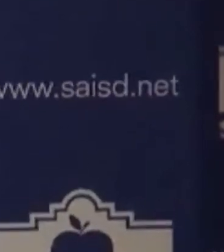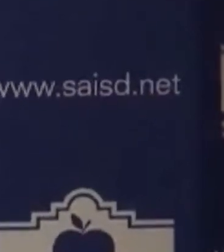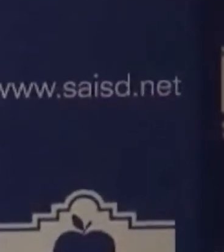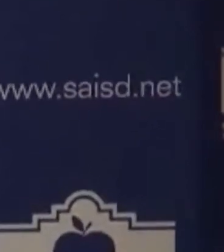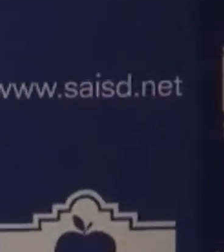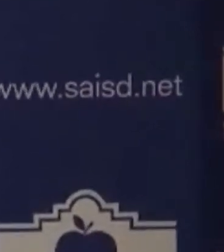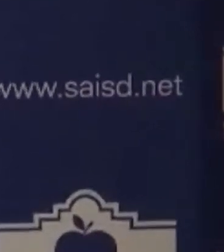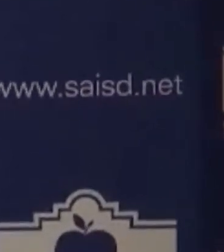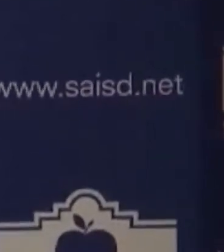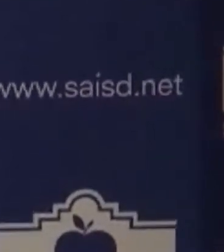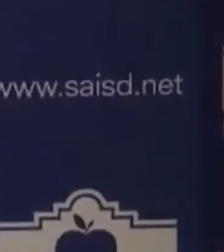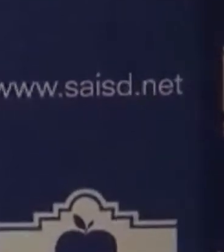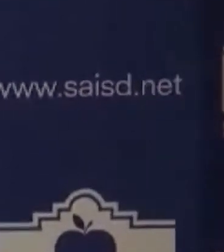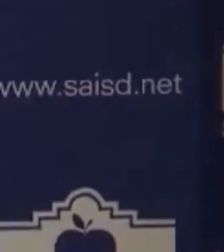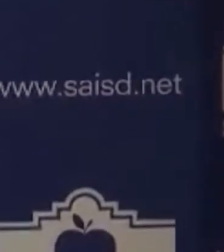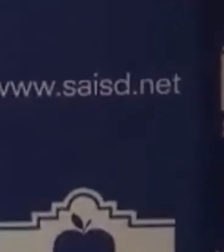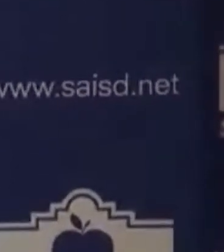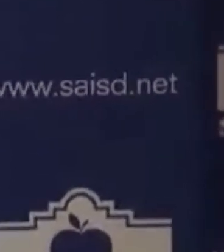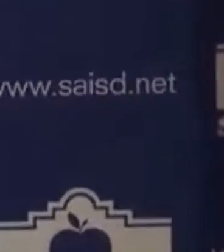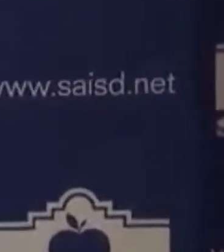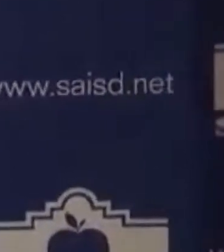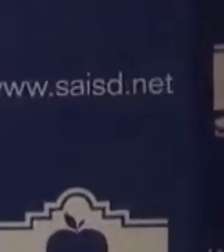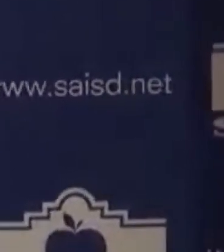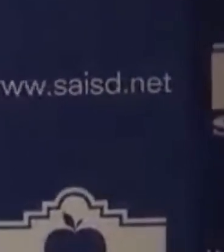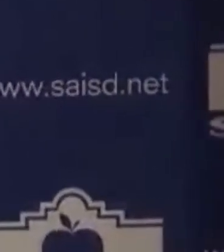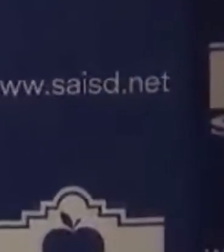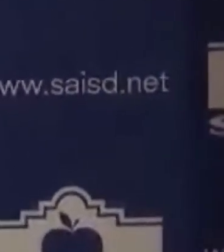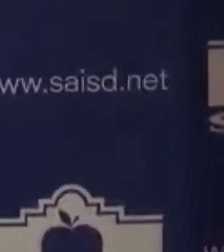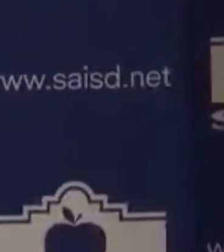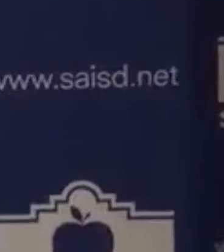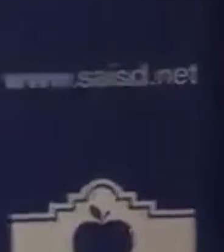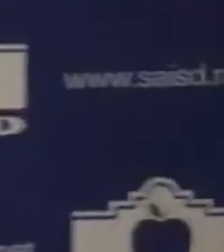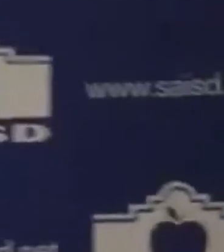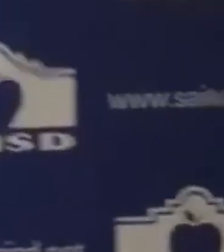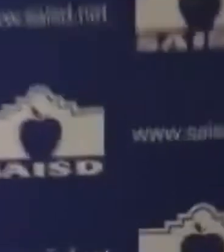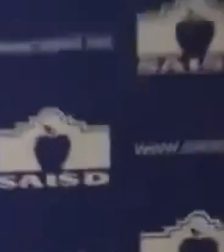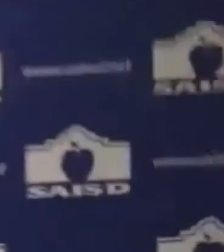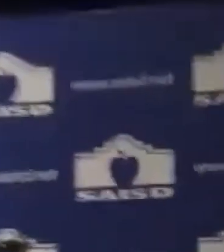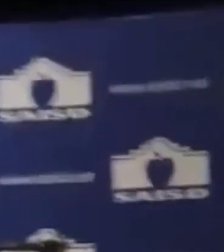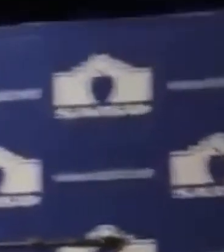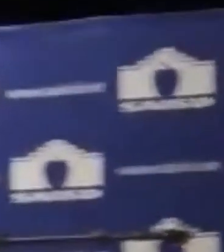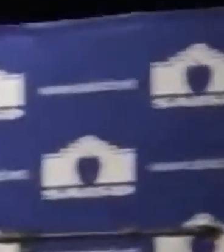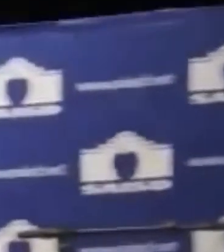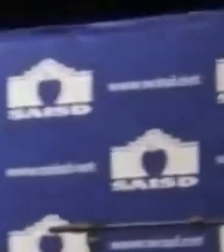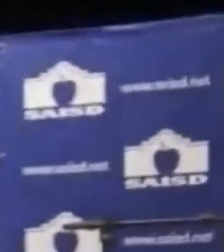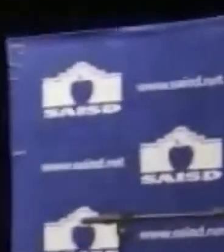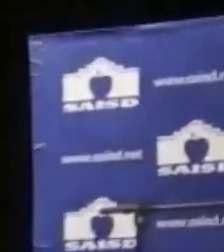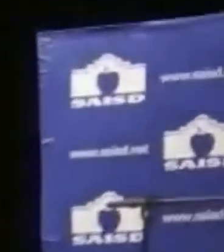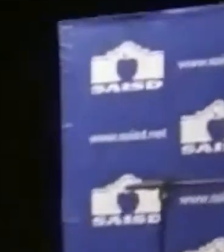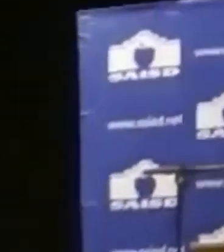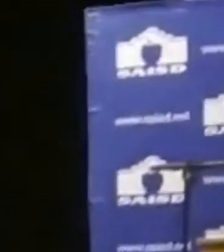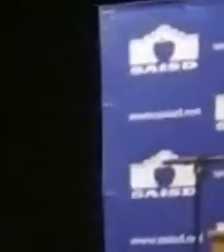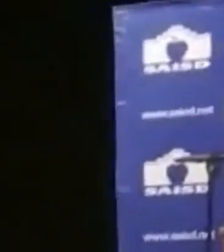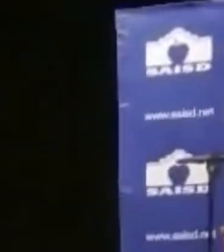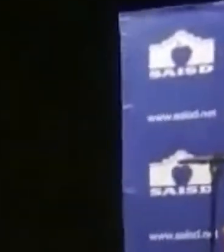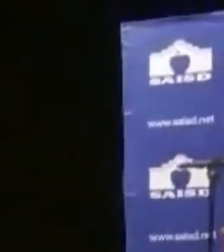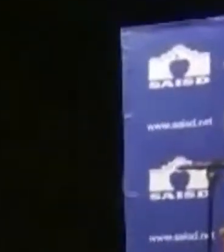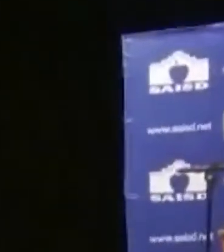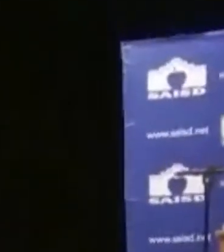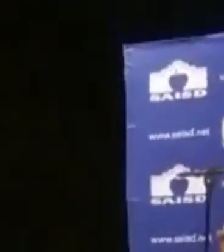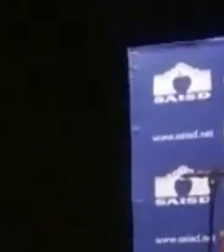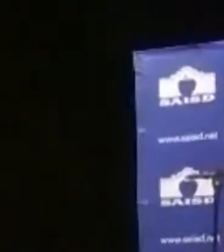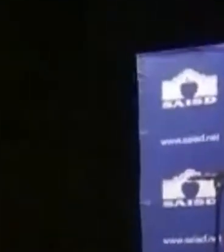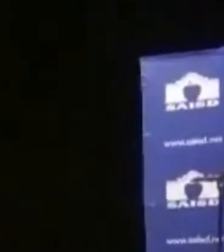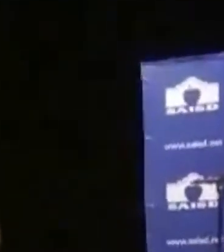un placer presentarles el día de hoy a la banda de la Escuela Bachillerato